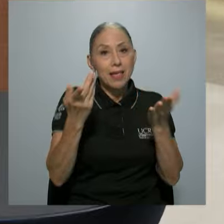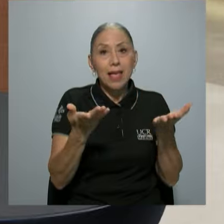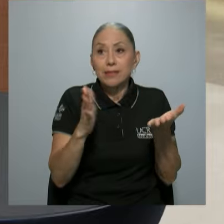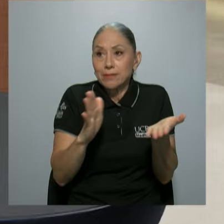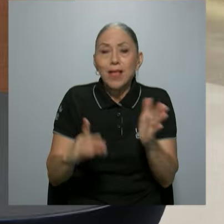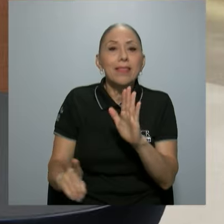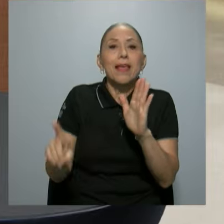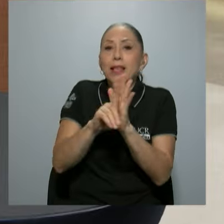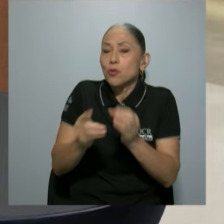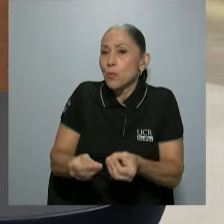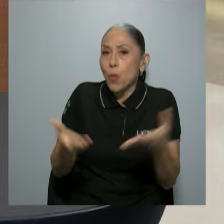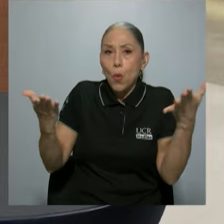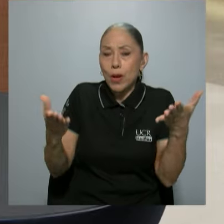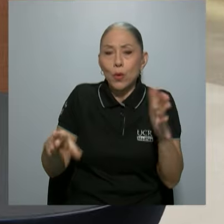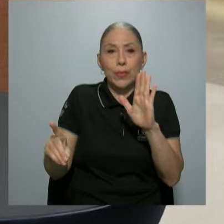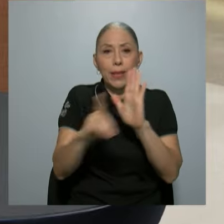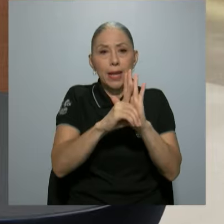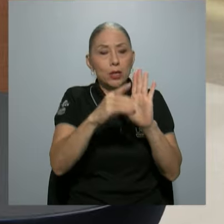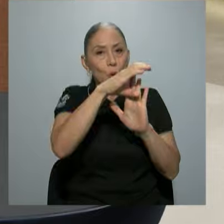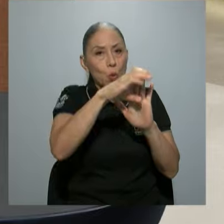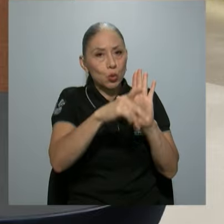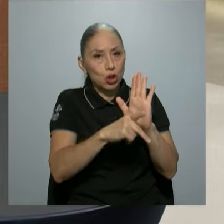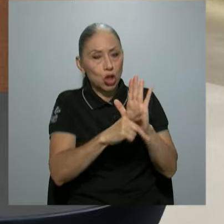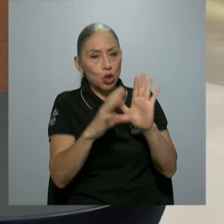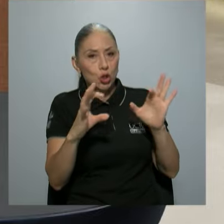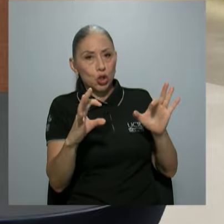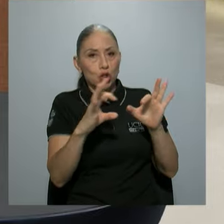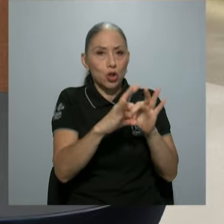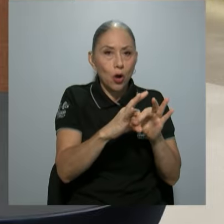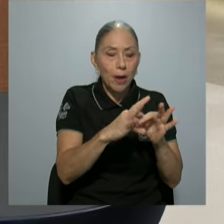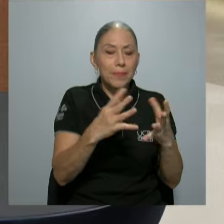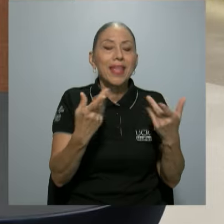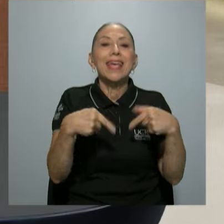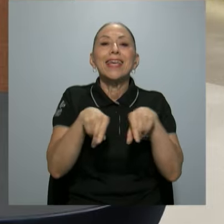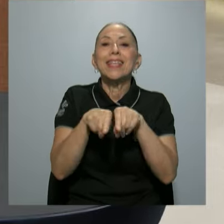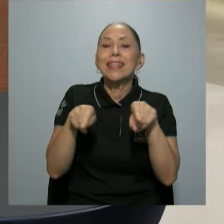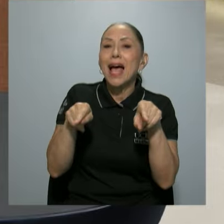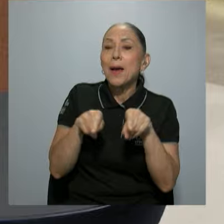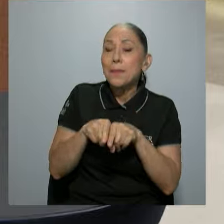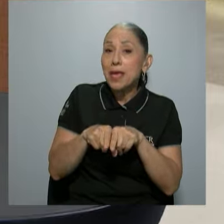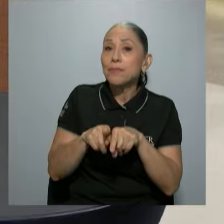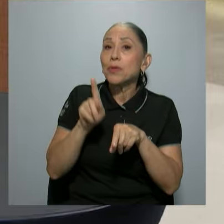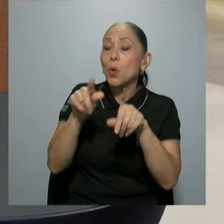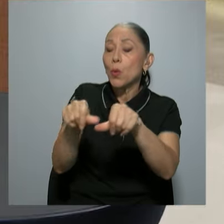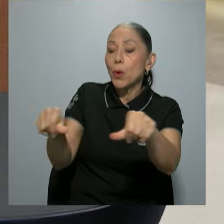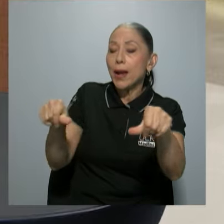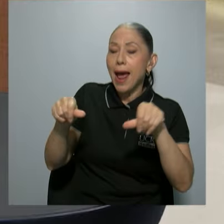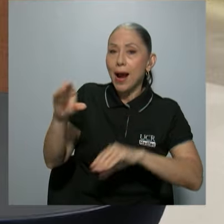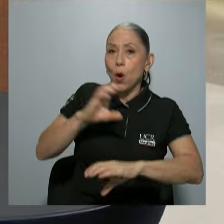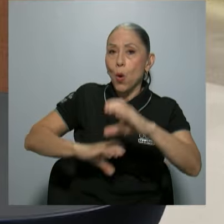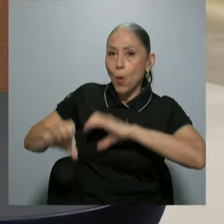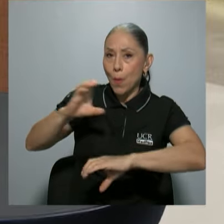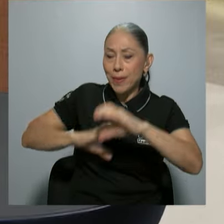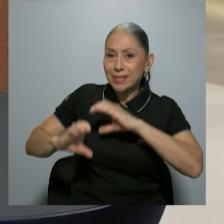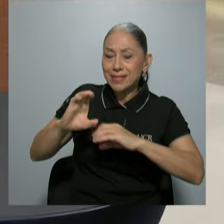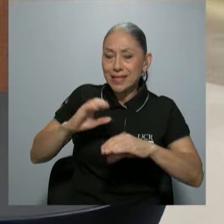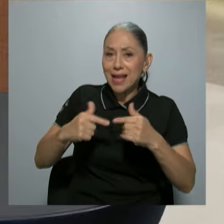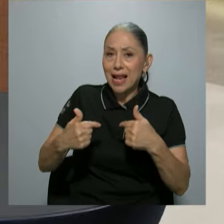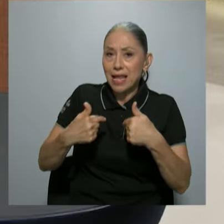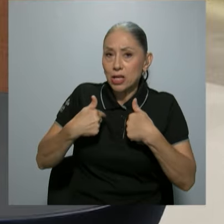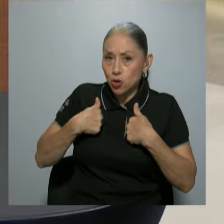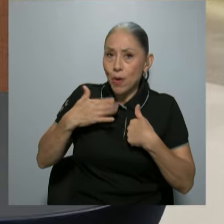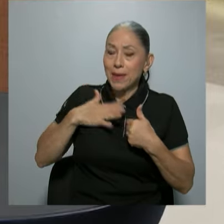derecho constitucional, y pues también en parte una línea comercial que he tenido yo en mi